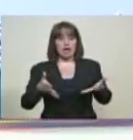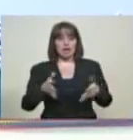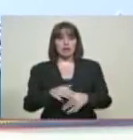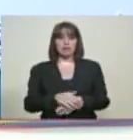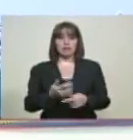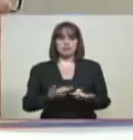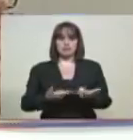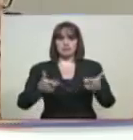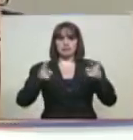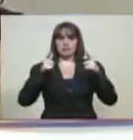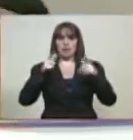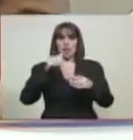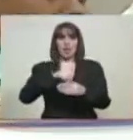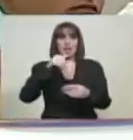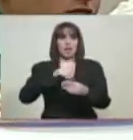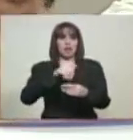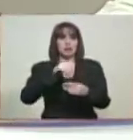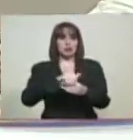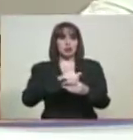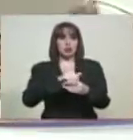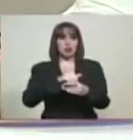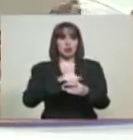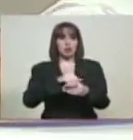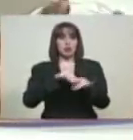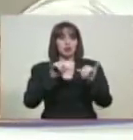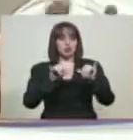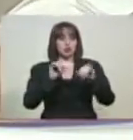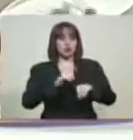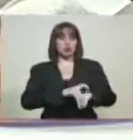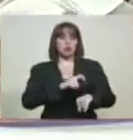las elecciones en su momento